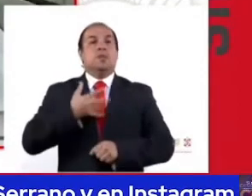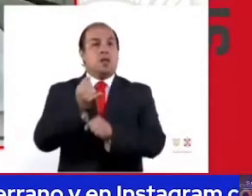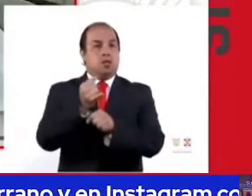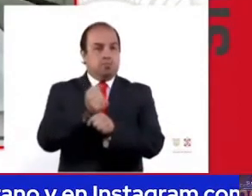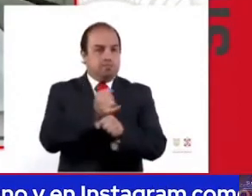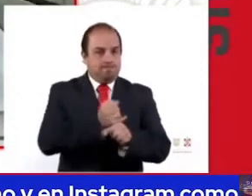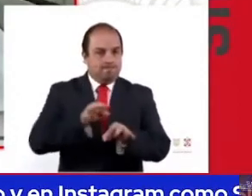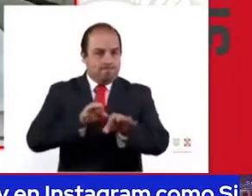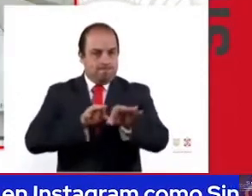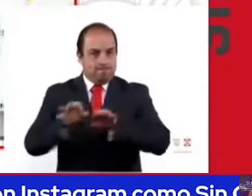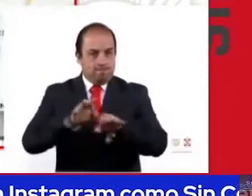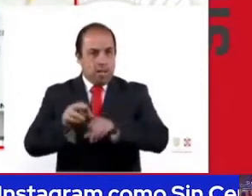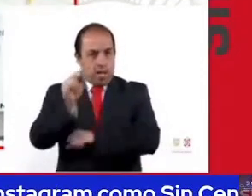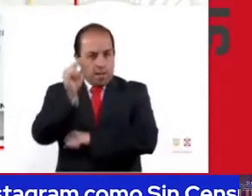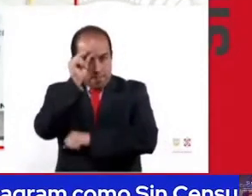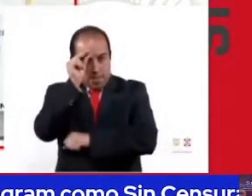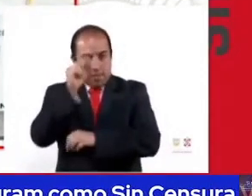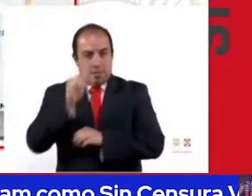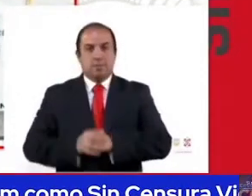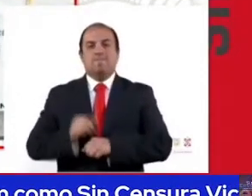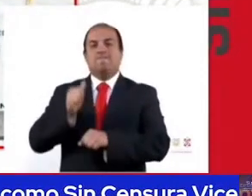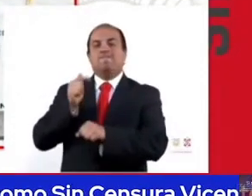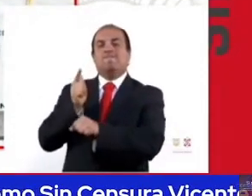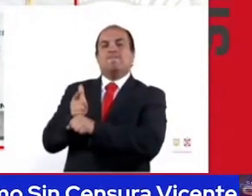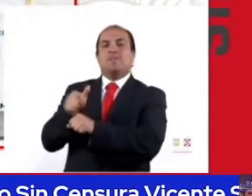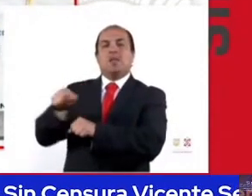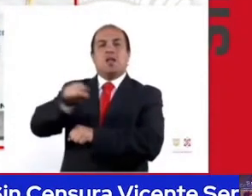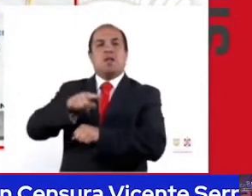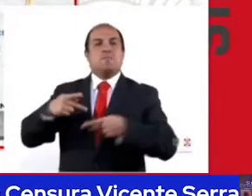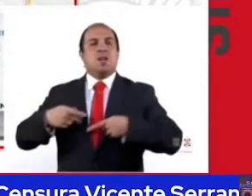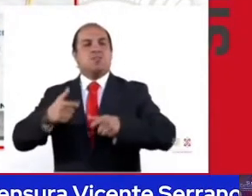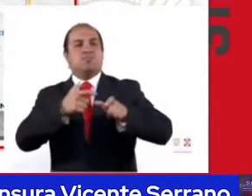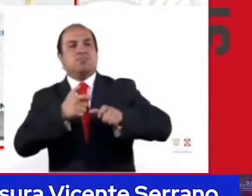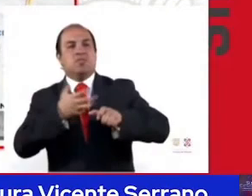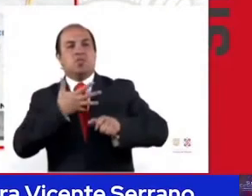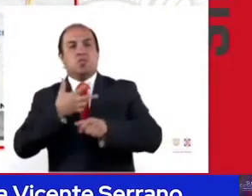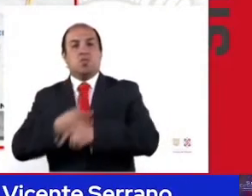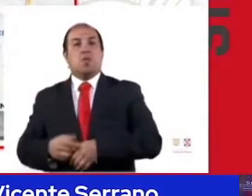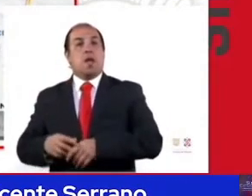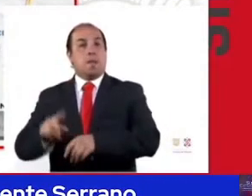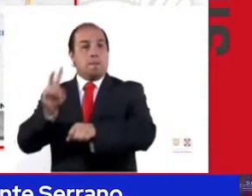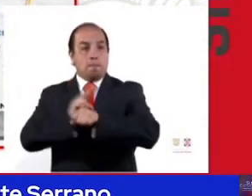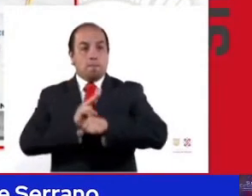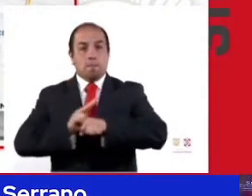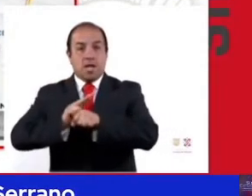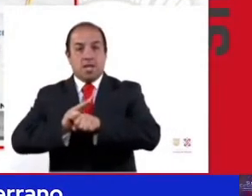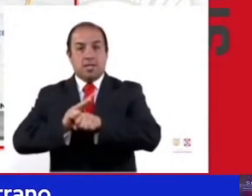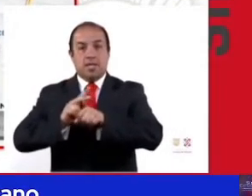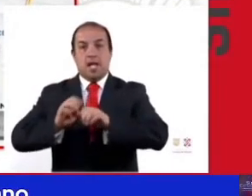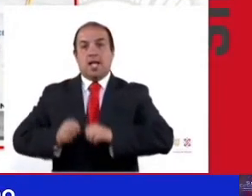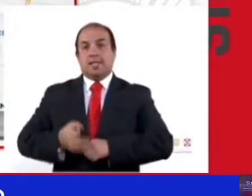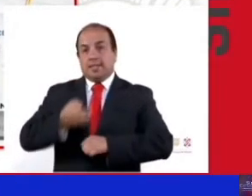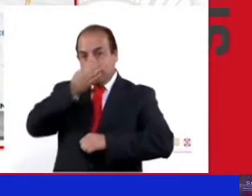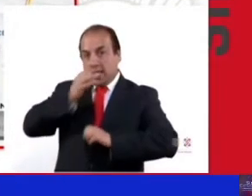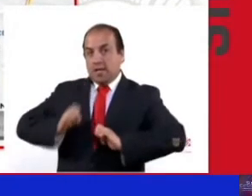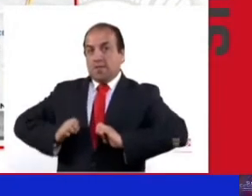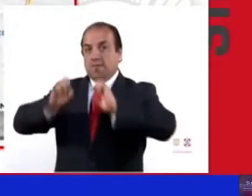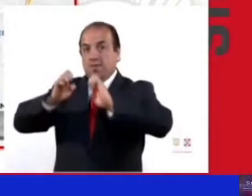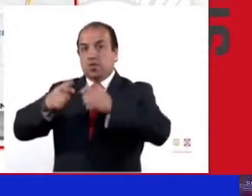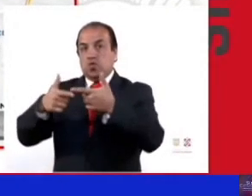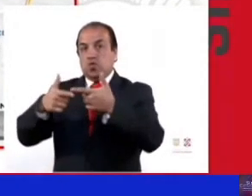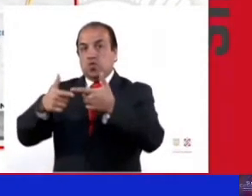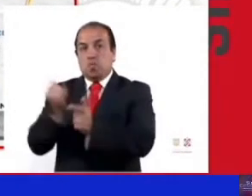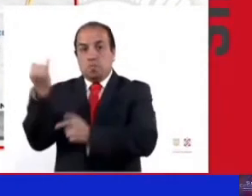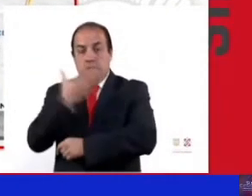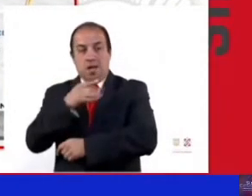inteligencia se conoce que los agresores tuvieron presencia y vigilancia en las inmediaciones de Grupo Imagen, donde trabaja la